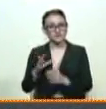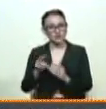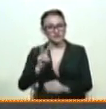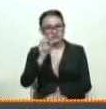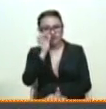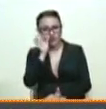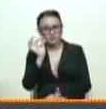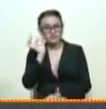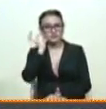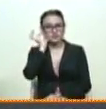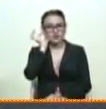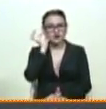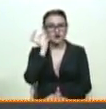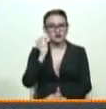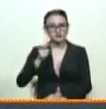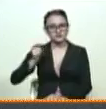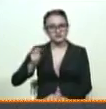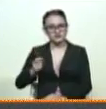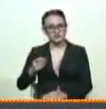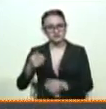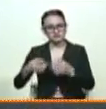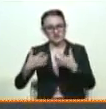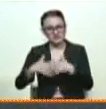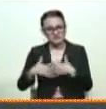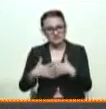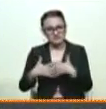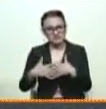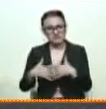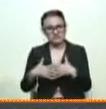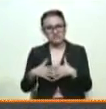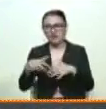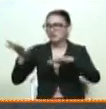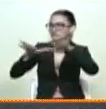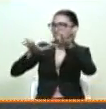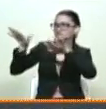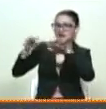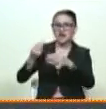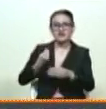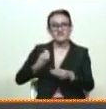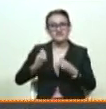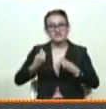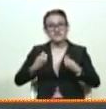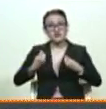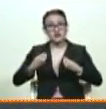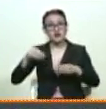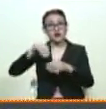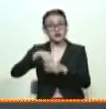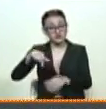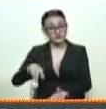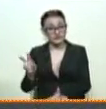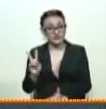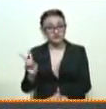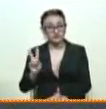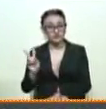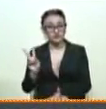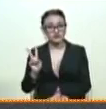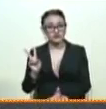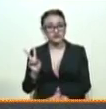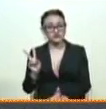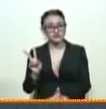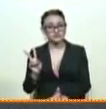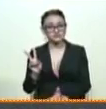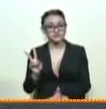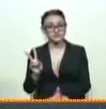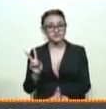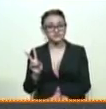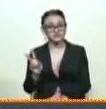venezolanos, venezolanas, personas jurídicas, naturales, extranjeros que vivan en esta patria, de acuerdo a lo que